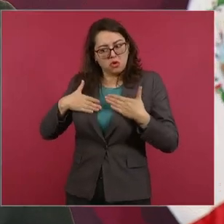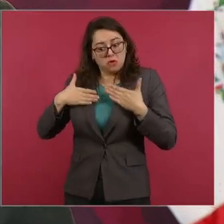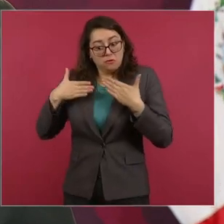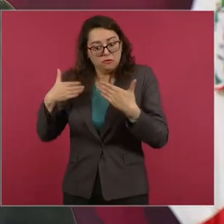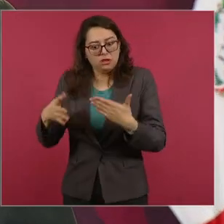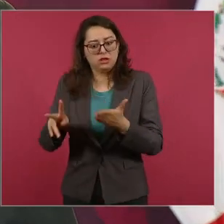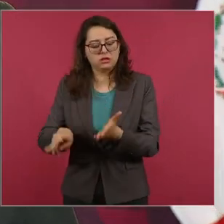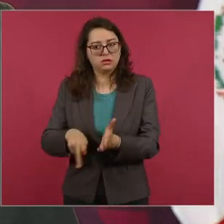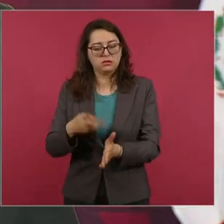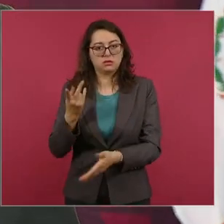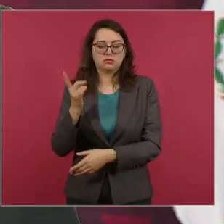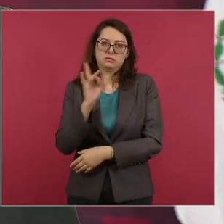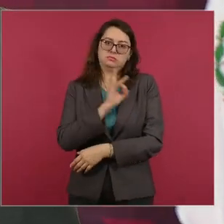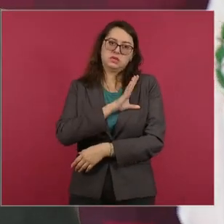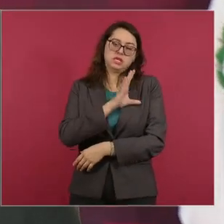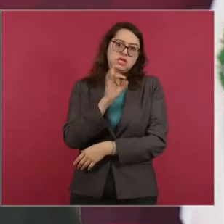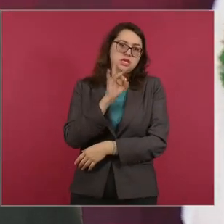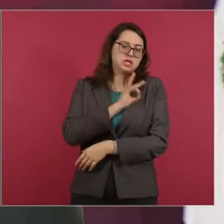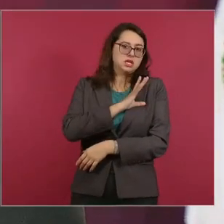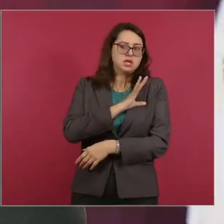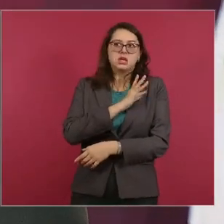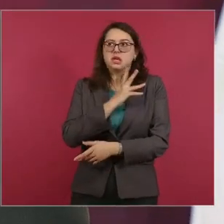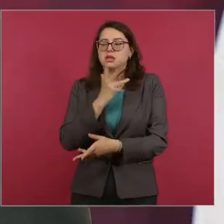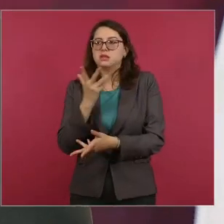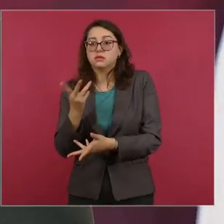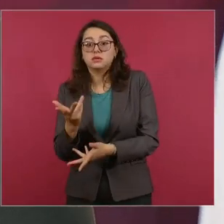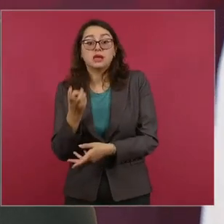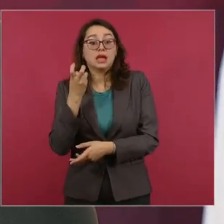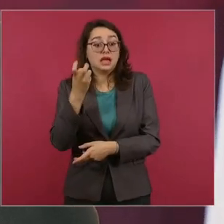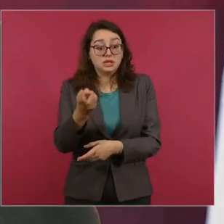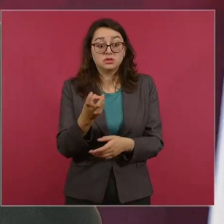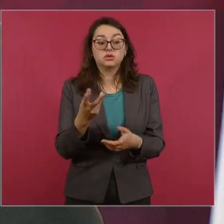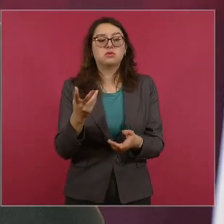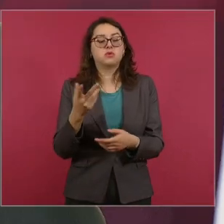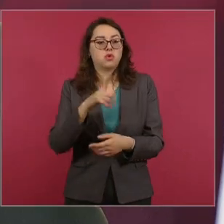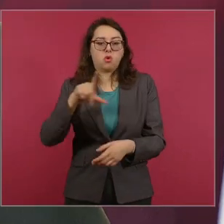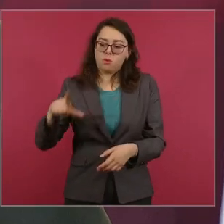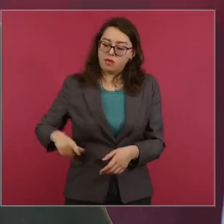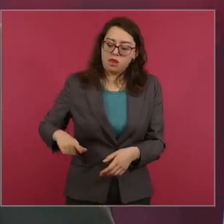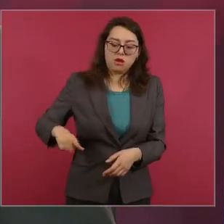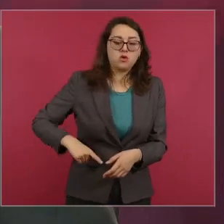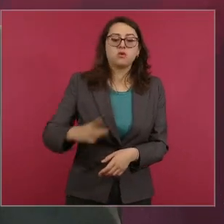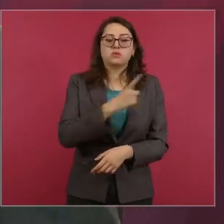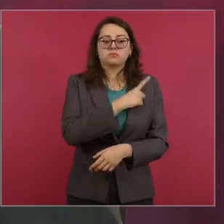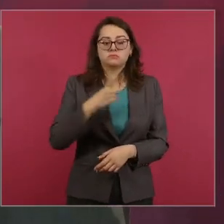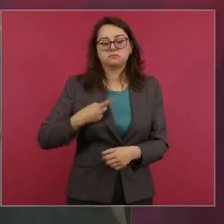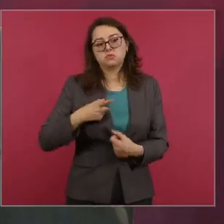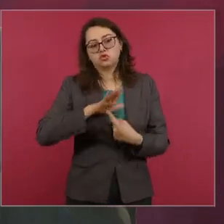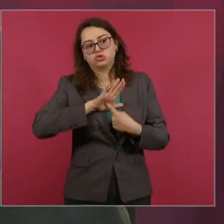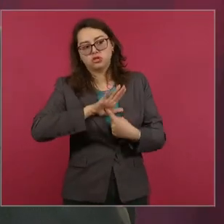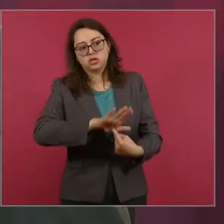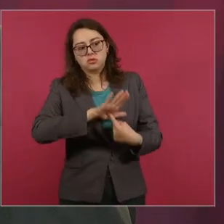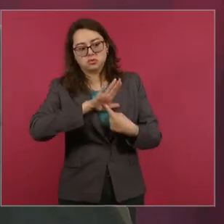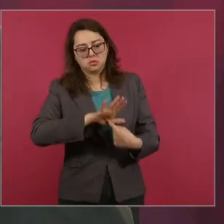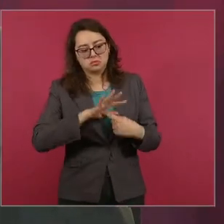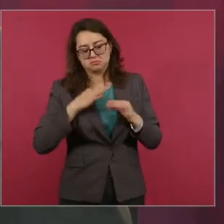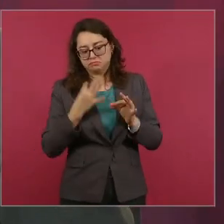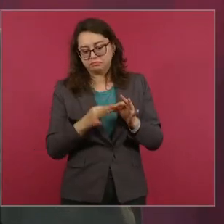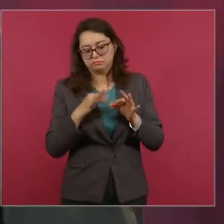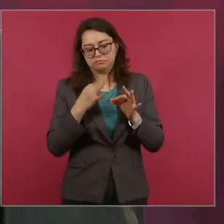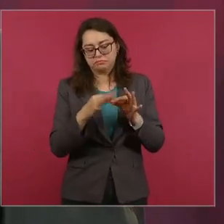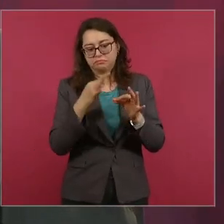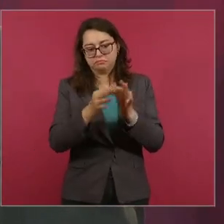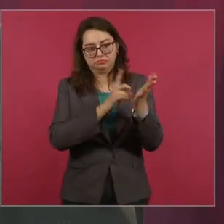el que los